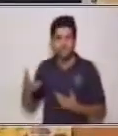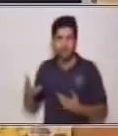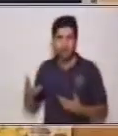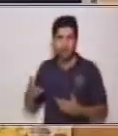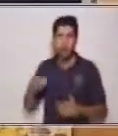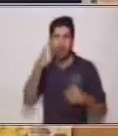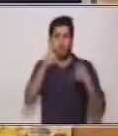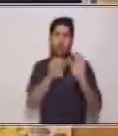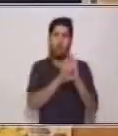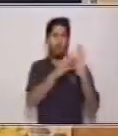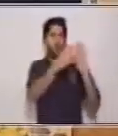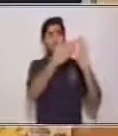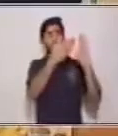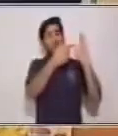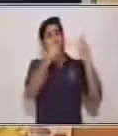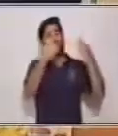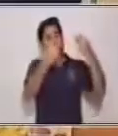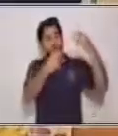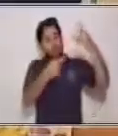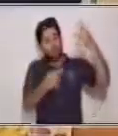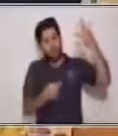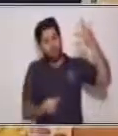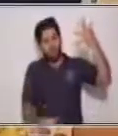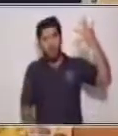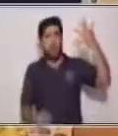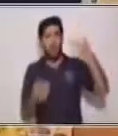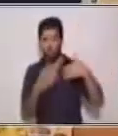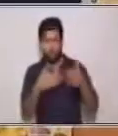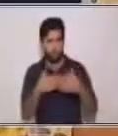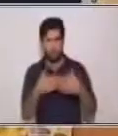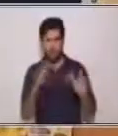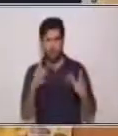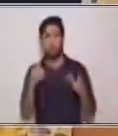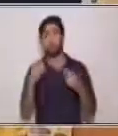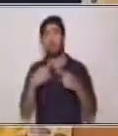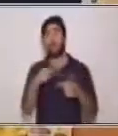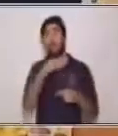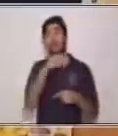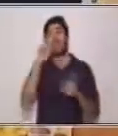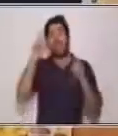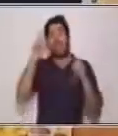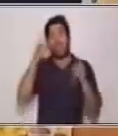utilizar para elaborar la receta? También